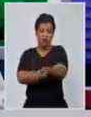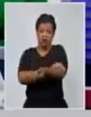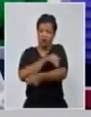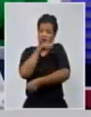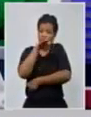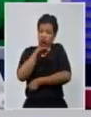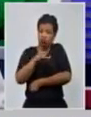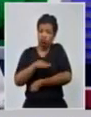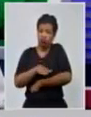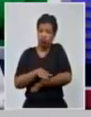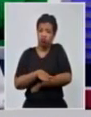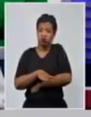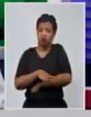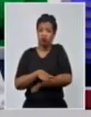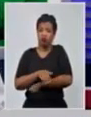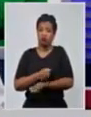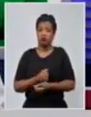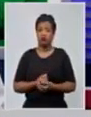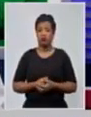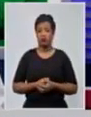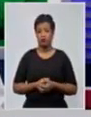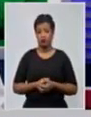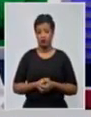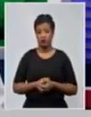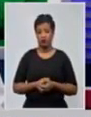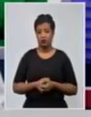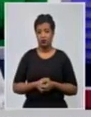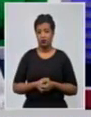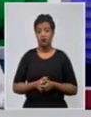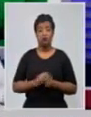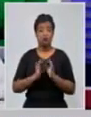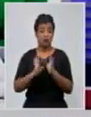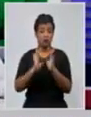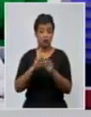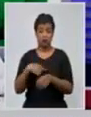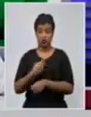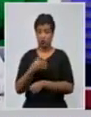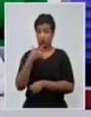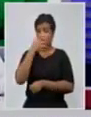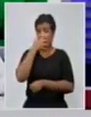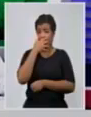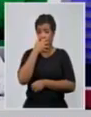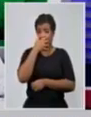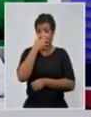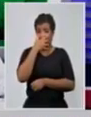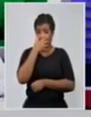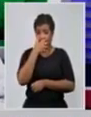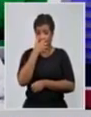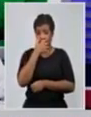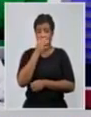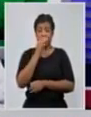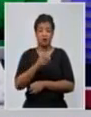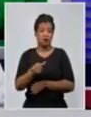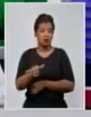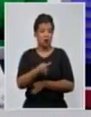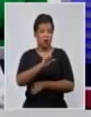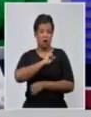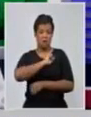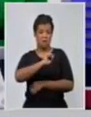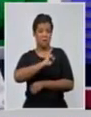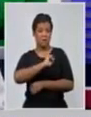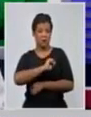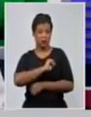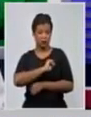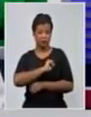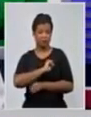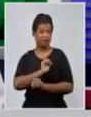arterial. Fue intubado, de momento tuvo una bradicardia extrema, hizo un paro